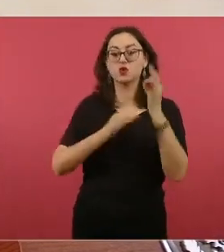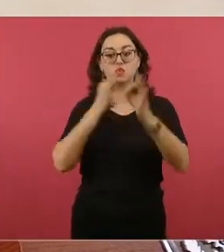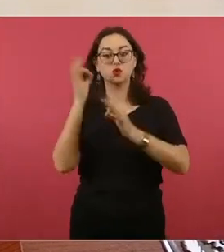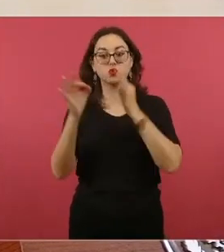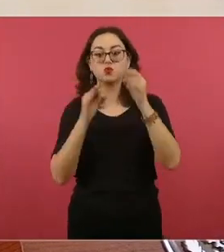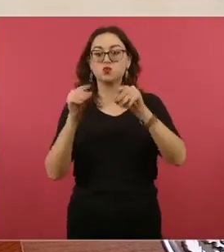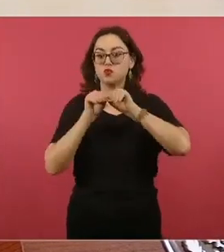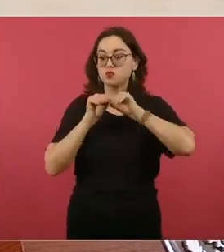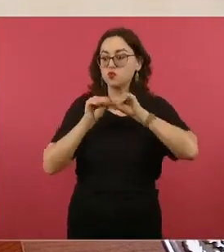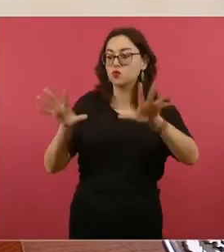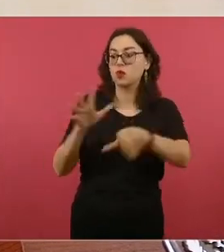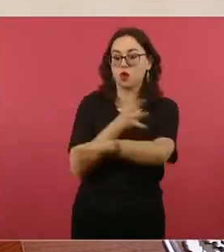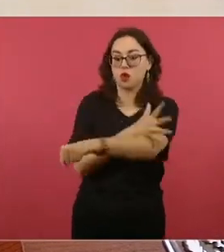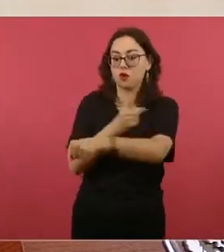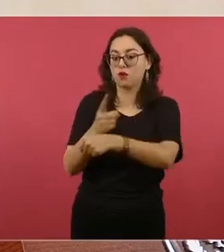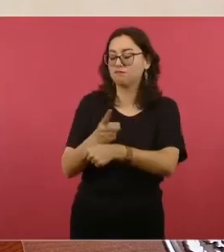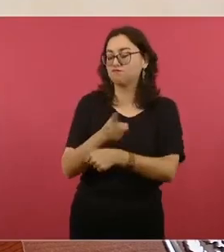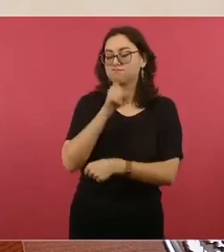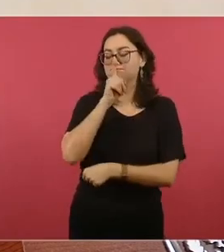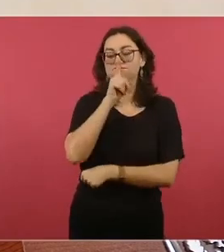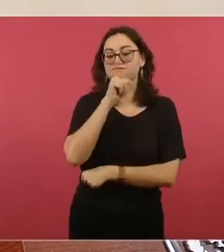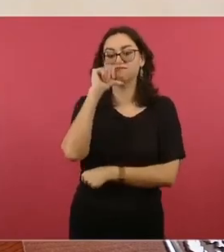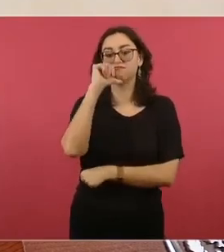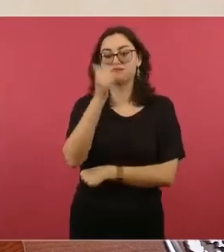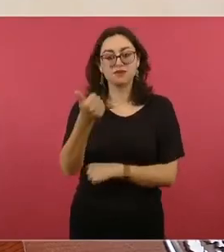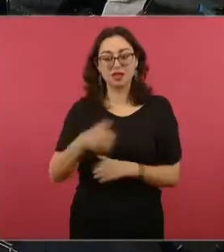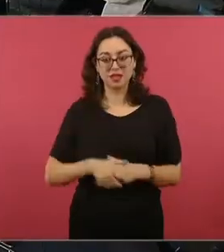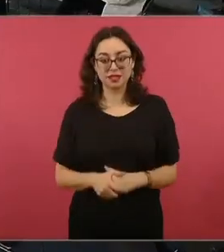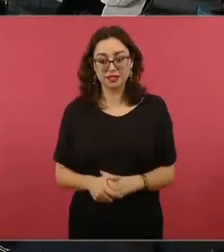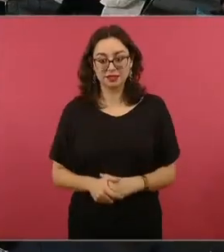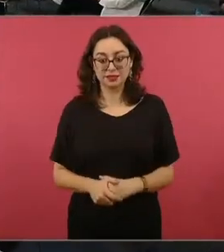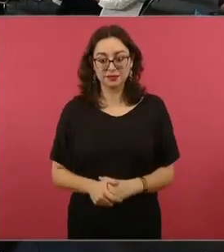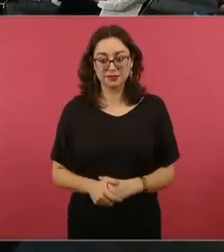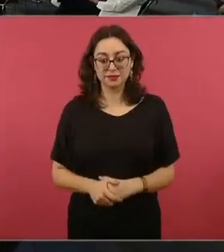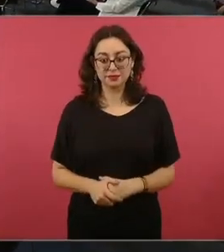con honrosas excepciones. Entonces,